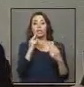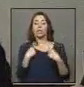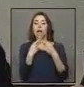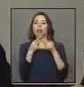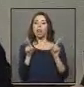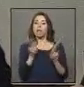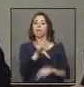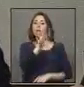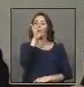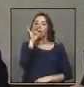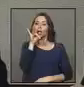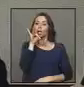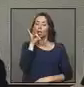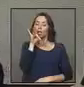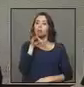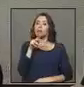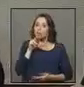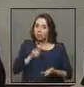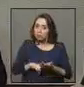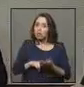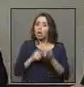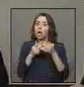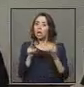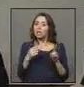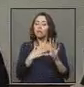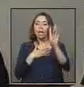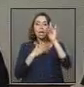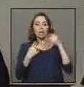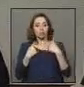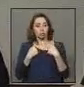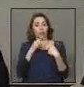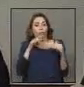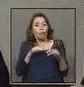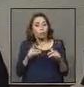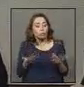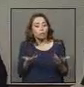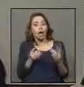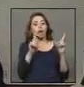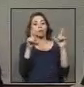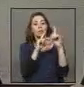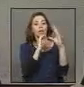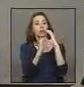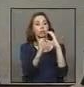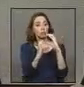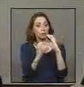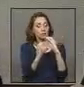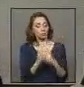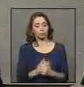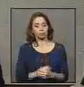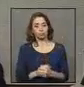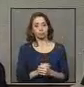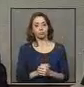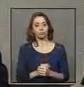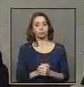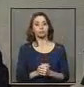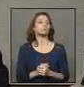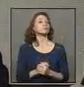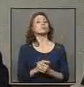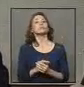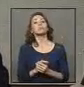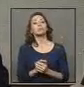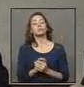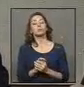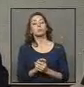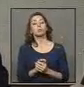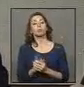de manera real y efectiva la libre elección de los usuarios en telecomunicaciones. Sin perjuicio de lo